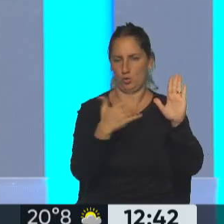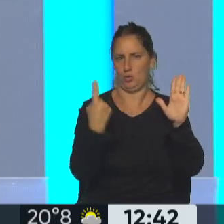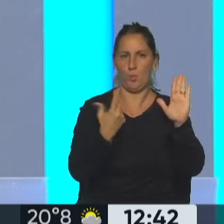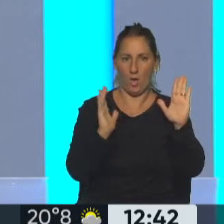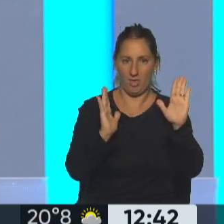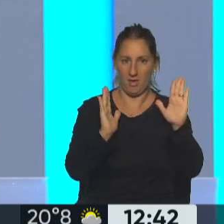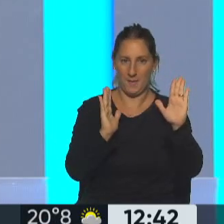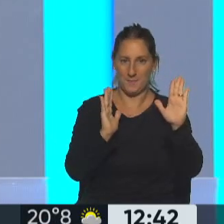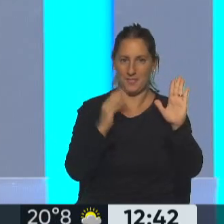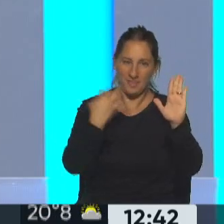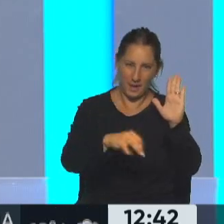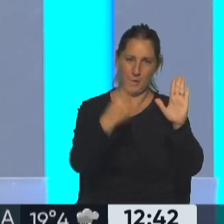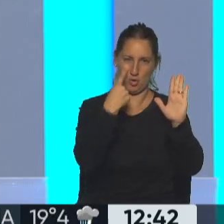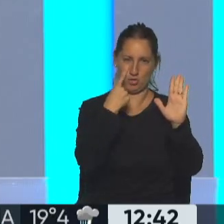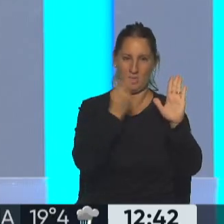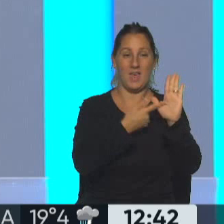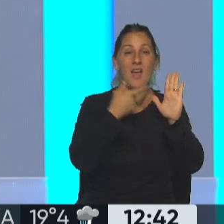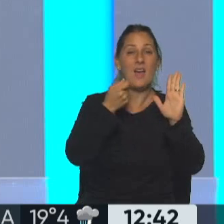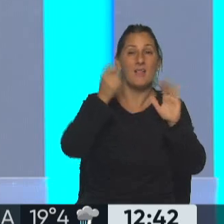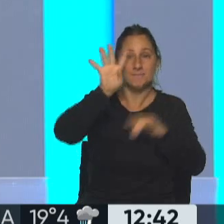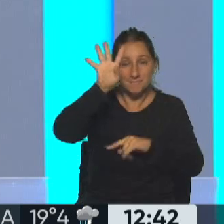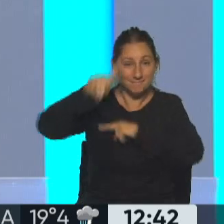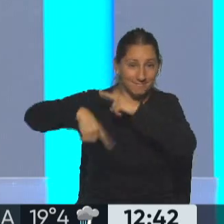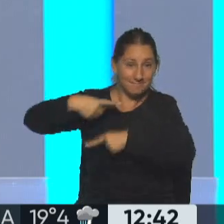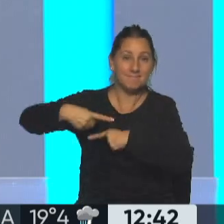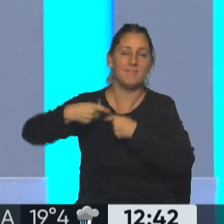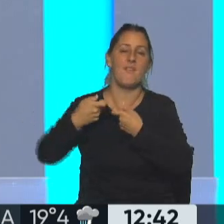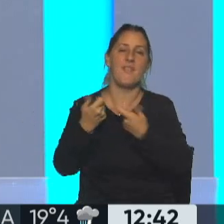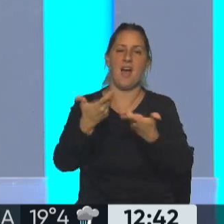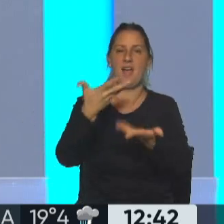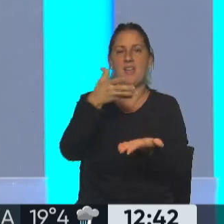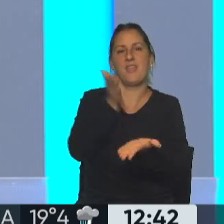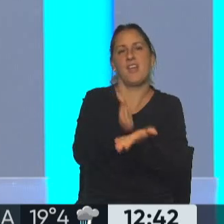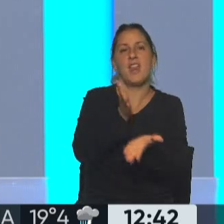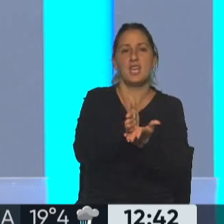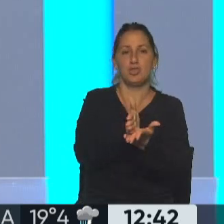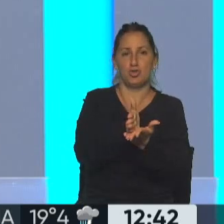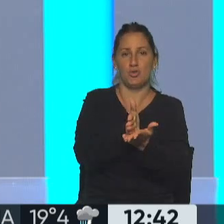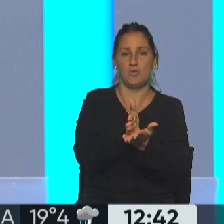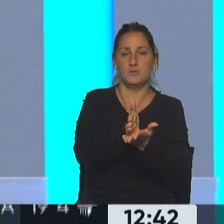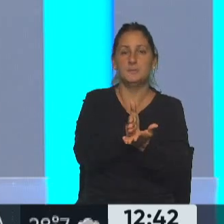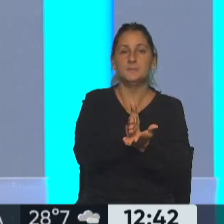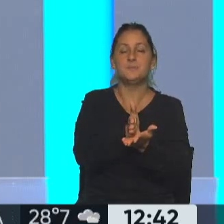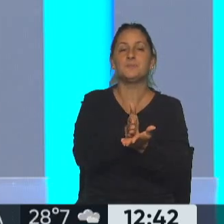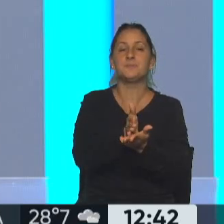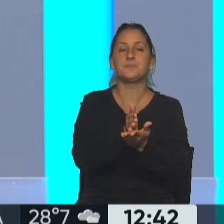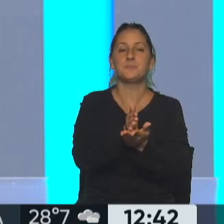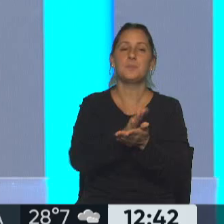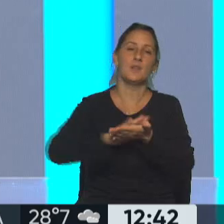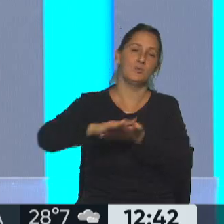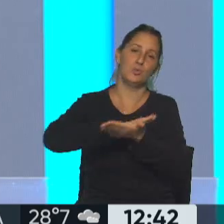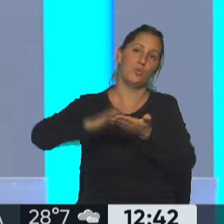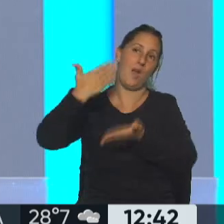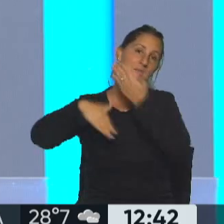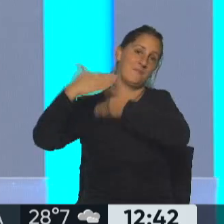que que habla y que les otorga los derechos se contemplan los derechos en base a la reparación histórica